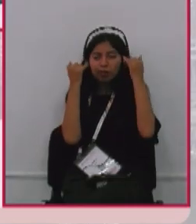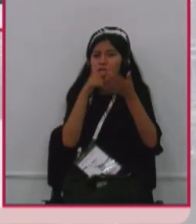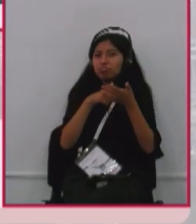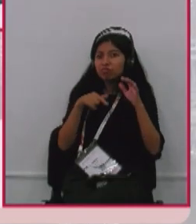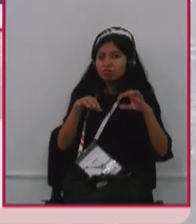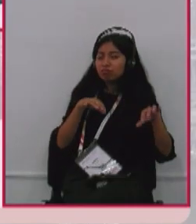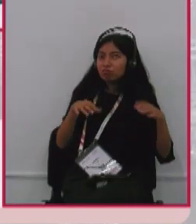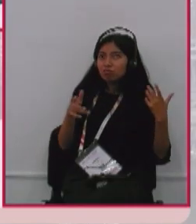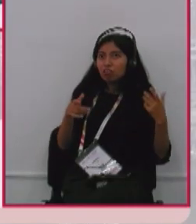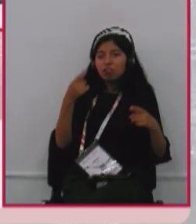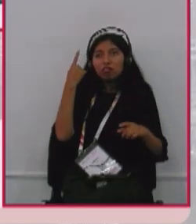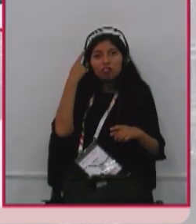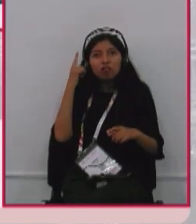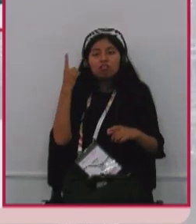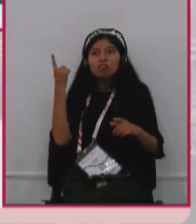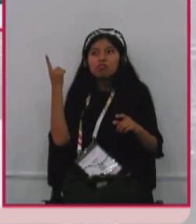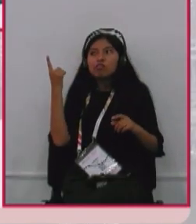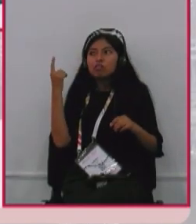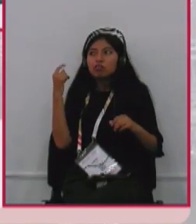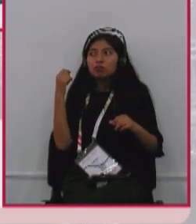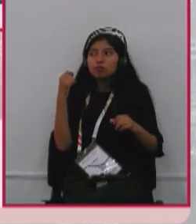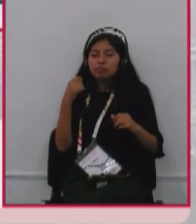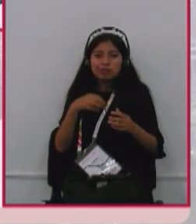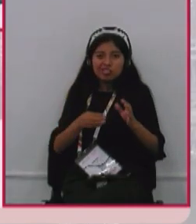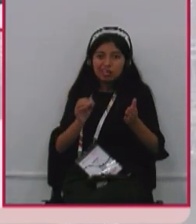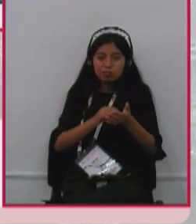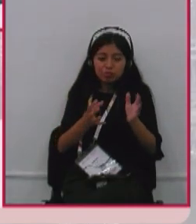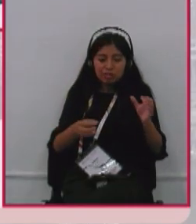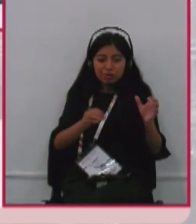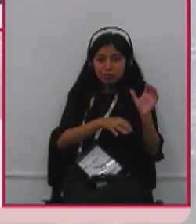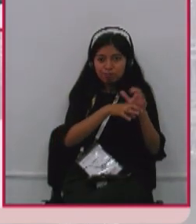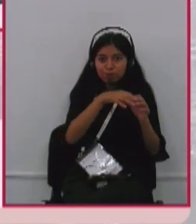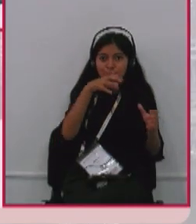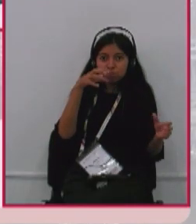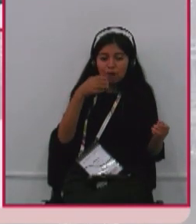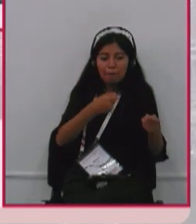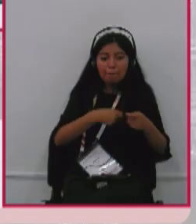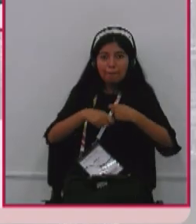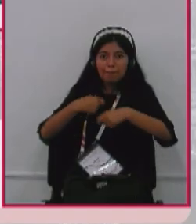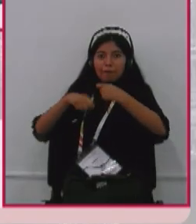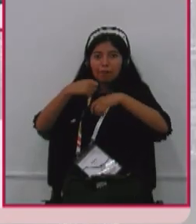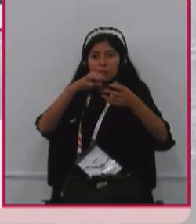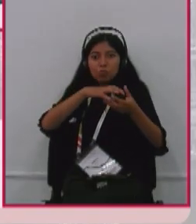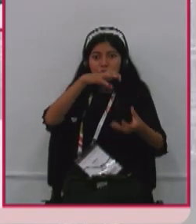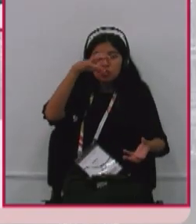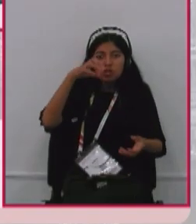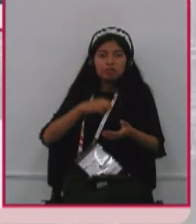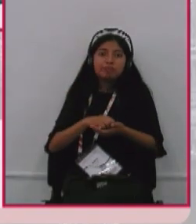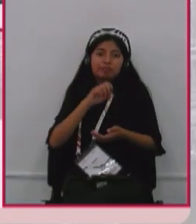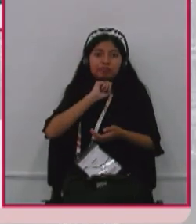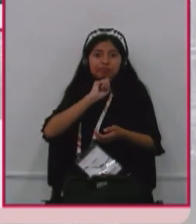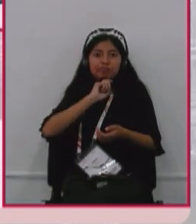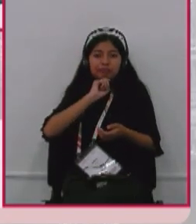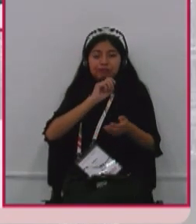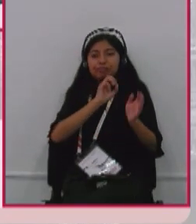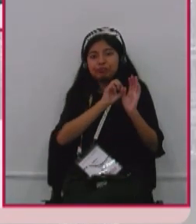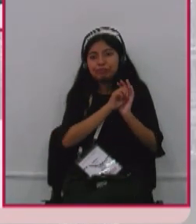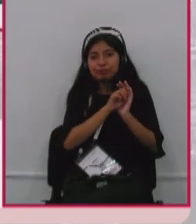Para extender un poco más la producción de la mina. Y por ahí salió